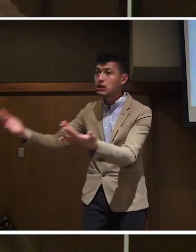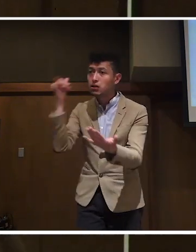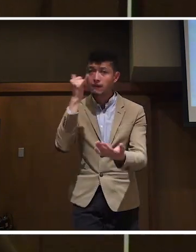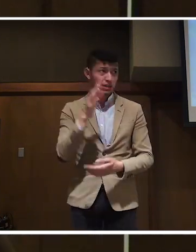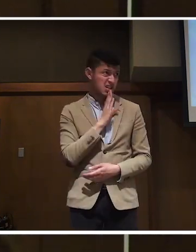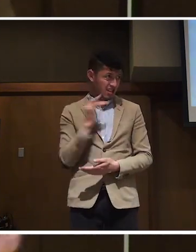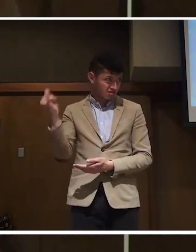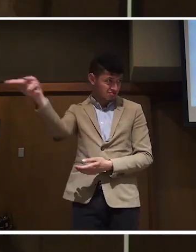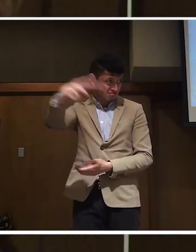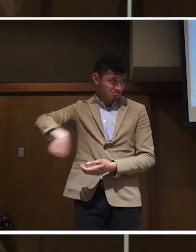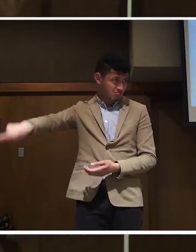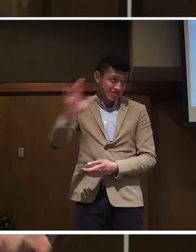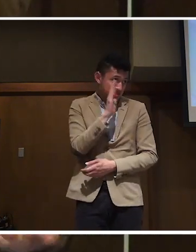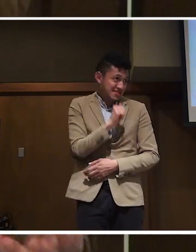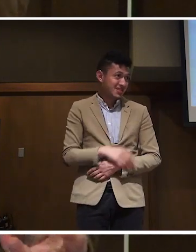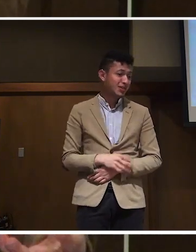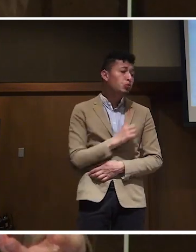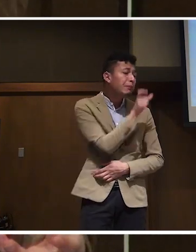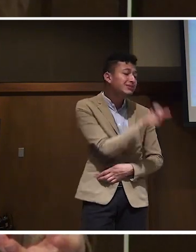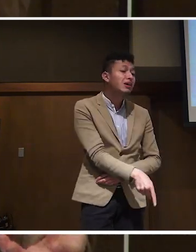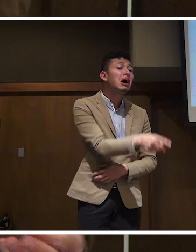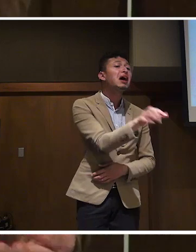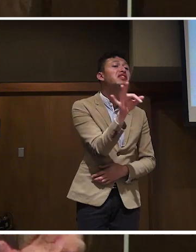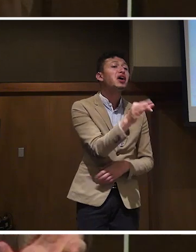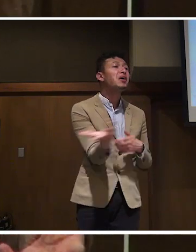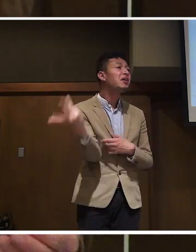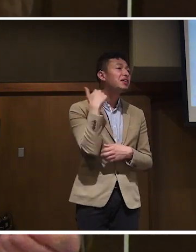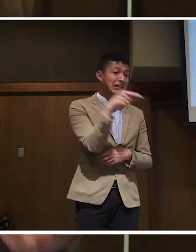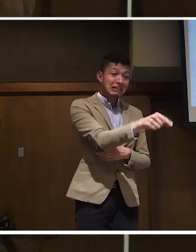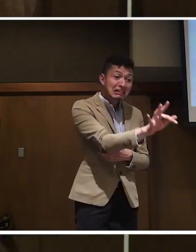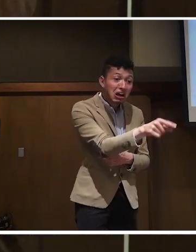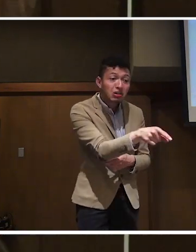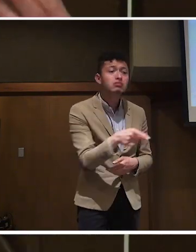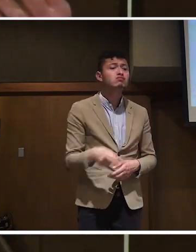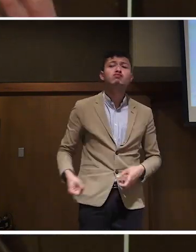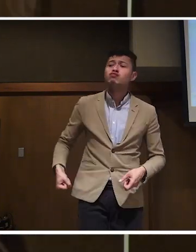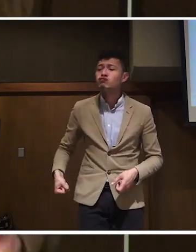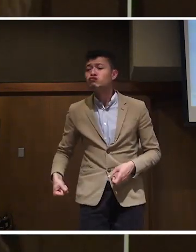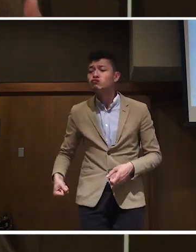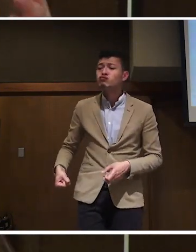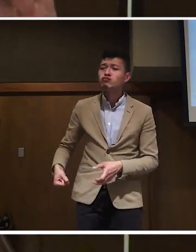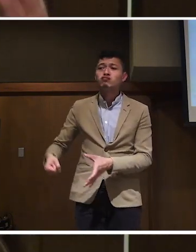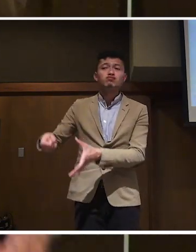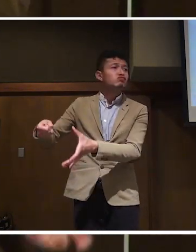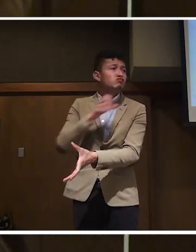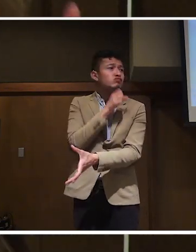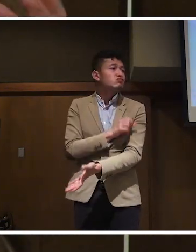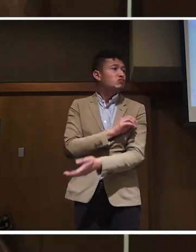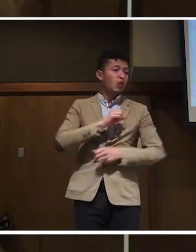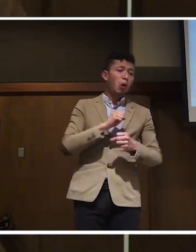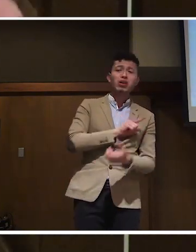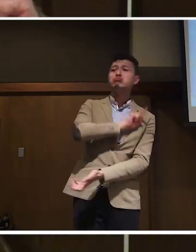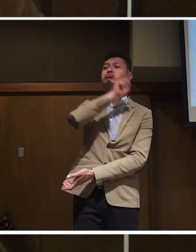Bogotá, pero que llegaba con una maleta, con una grabadora de cinta, y todos los años, todas las